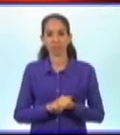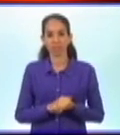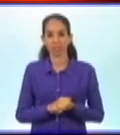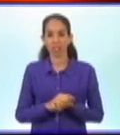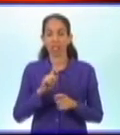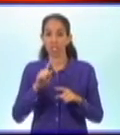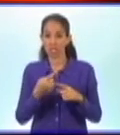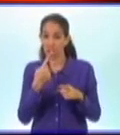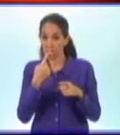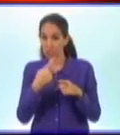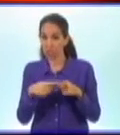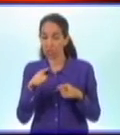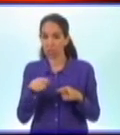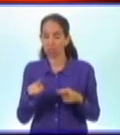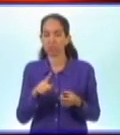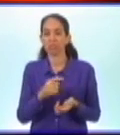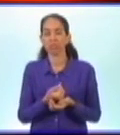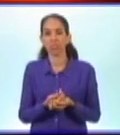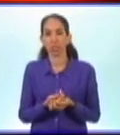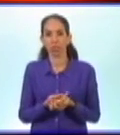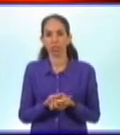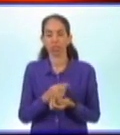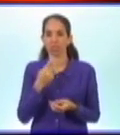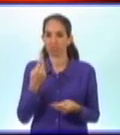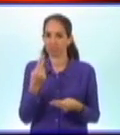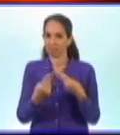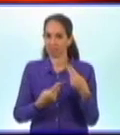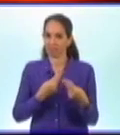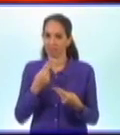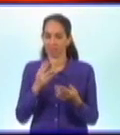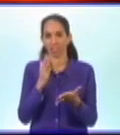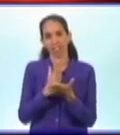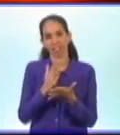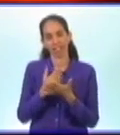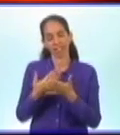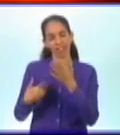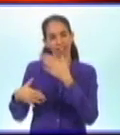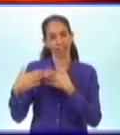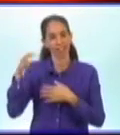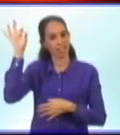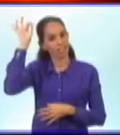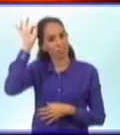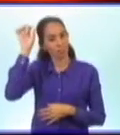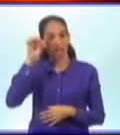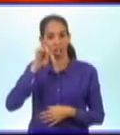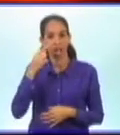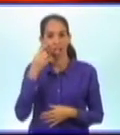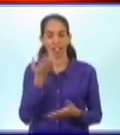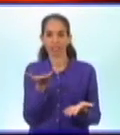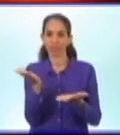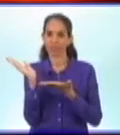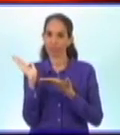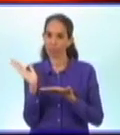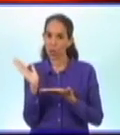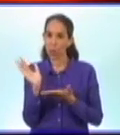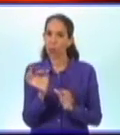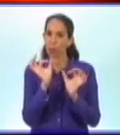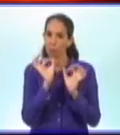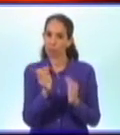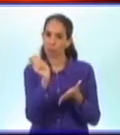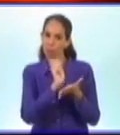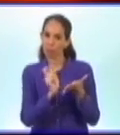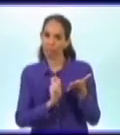y otros que durante este curso escolar has trabajado en nuestras clases de español literatura. Te los presento para que los puedas precisar en tu